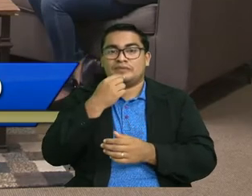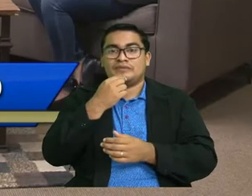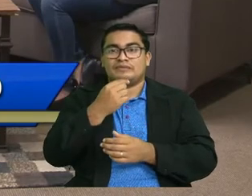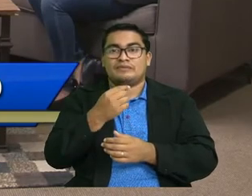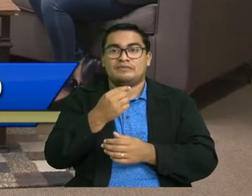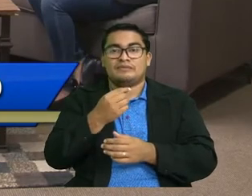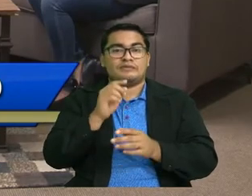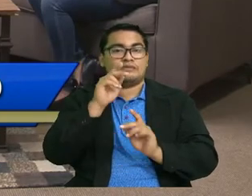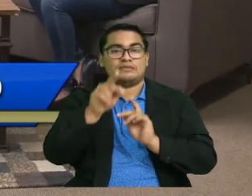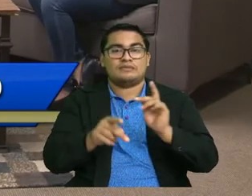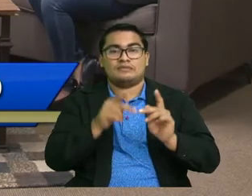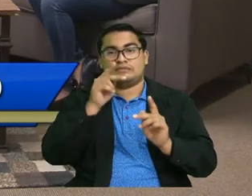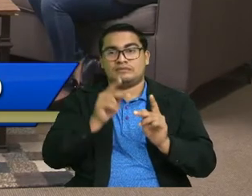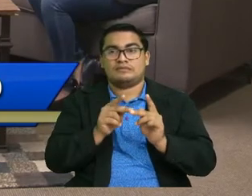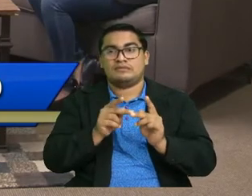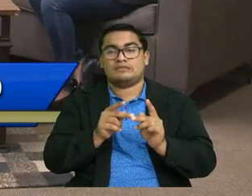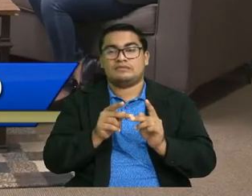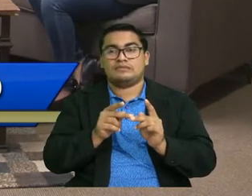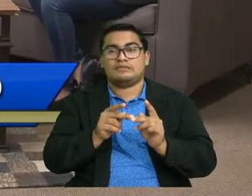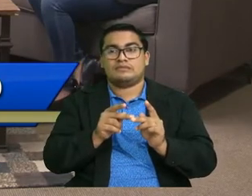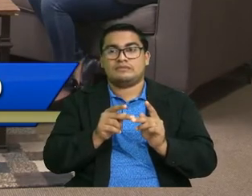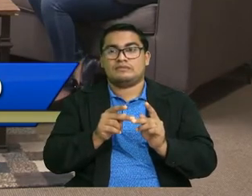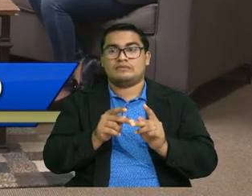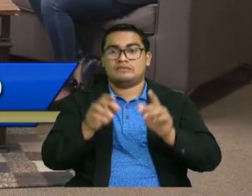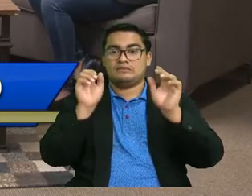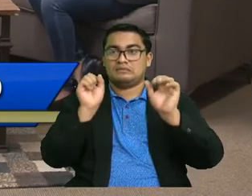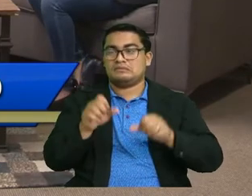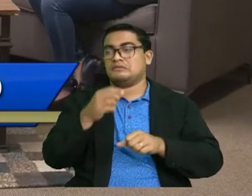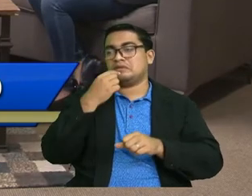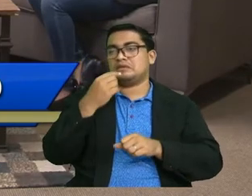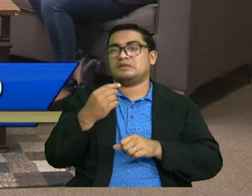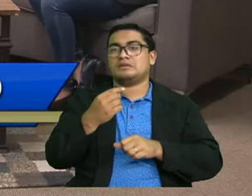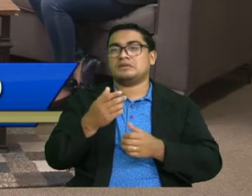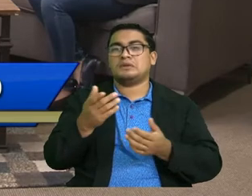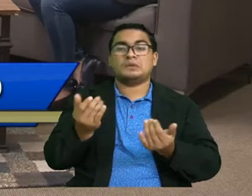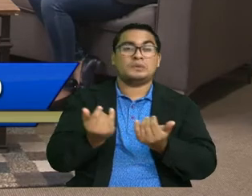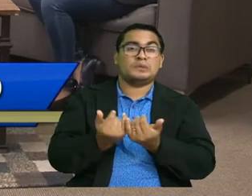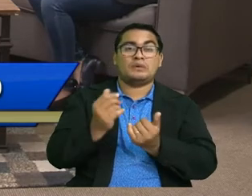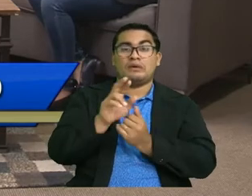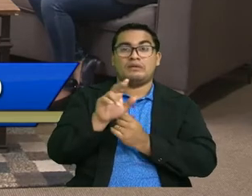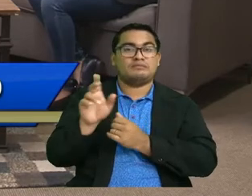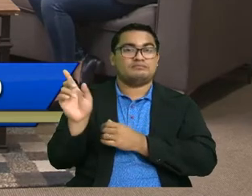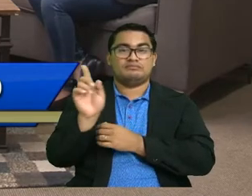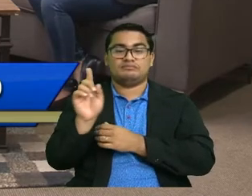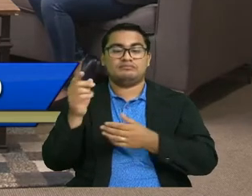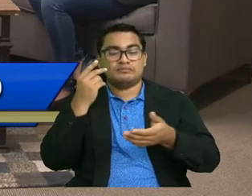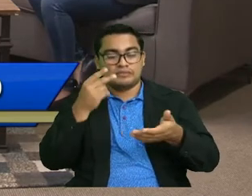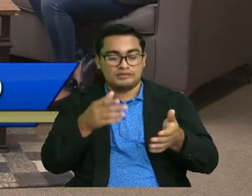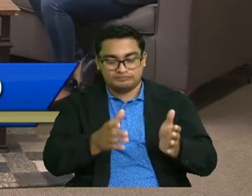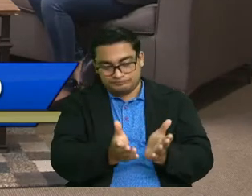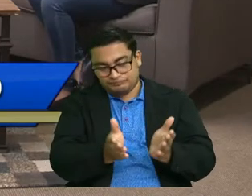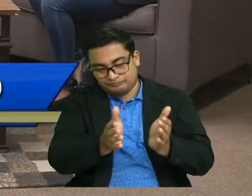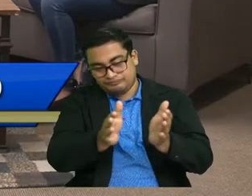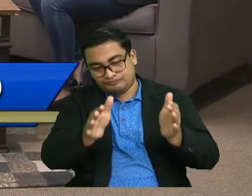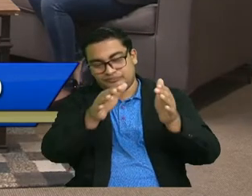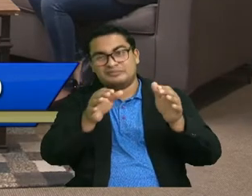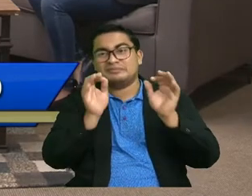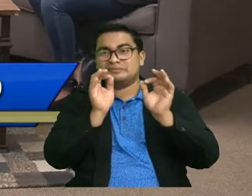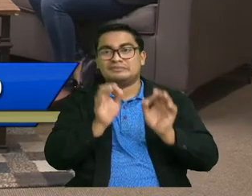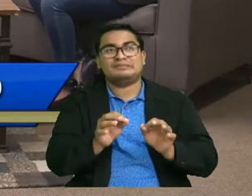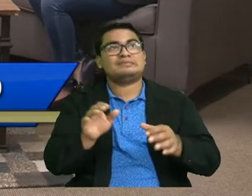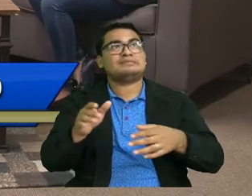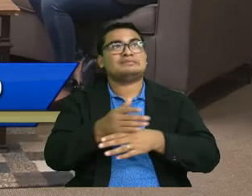de excelente calidad. Ahora, no, podríamos decir, pero eso es más de lo mismo. Tenés que ir a ver el producto para ver si realmente es más de lo mismo. Y esos